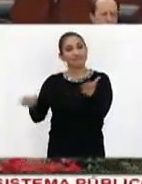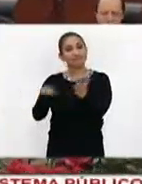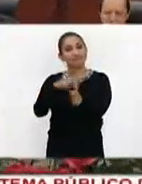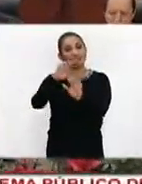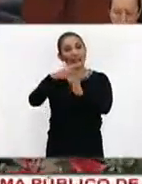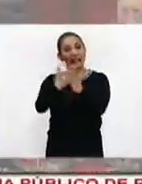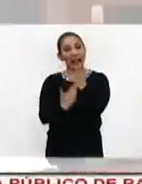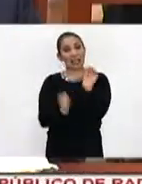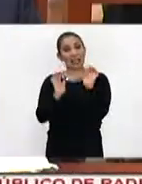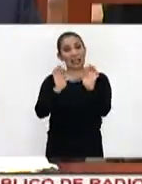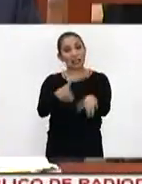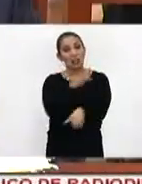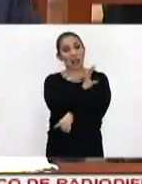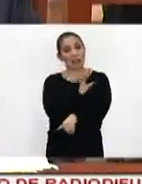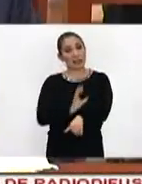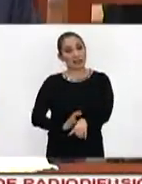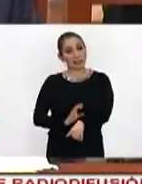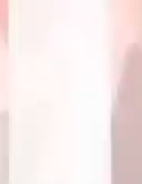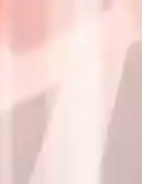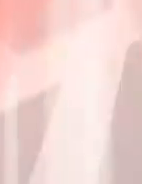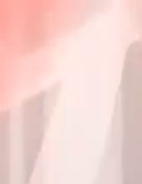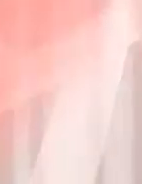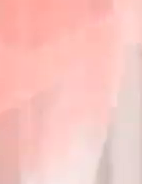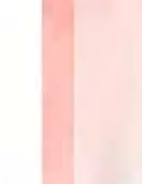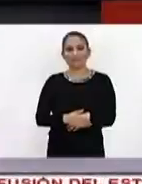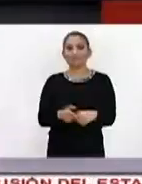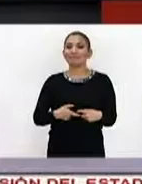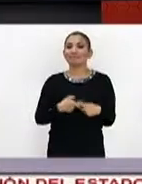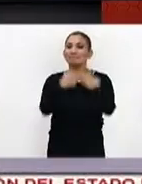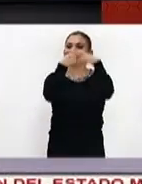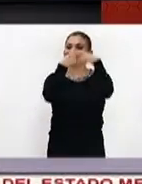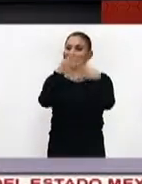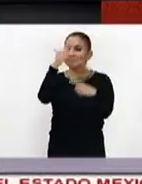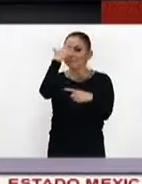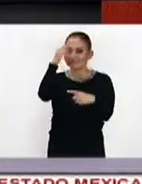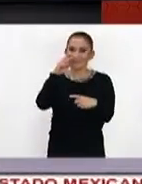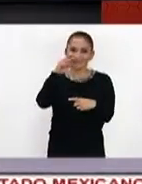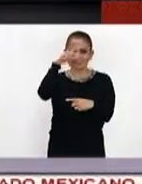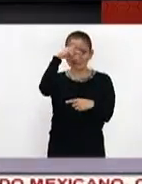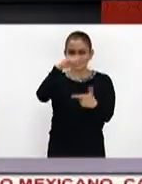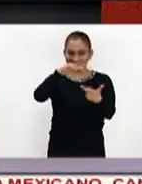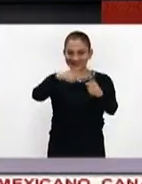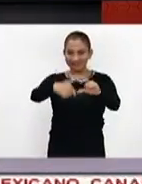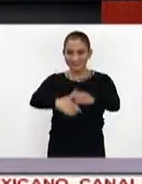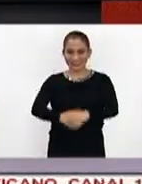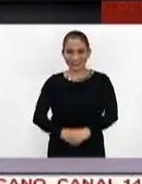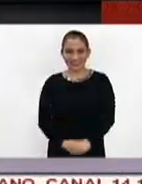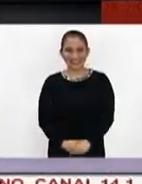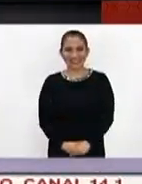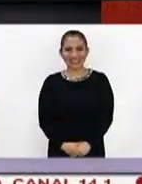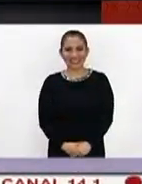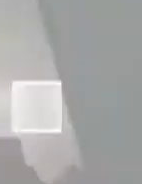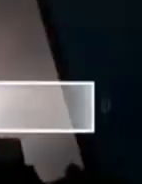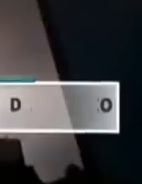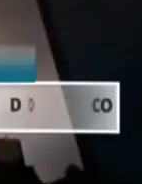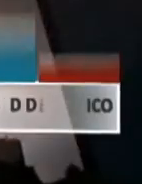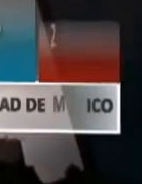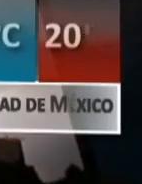del registro como candidato. Vamos a hacer una pausa. Le recuerdo que usted ve México al Día.